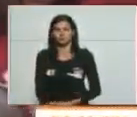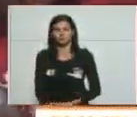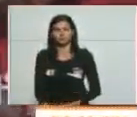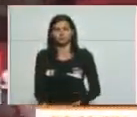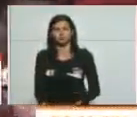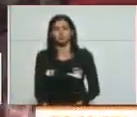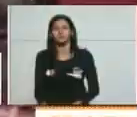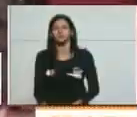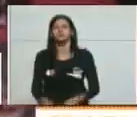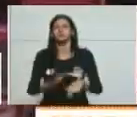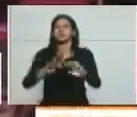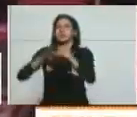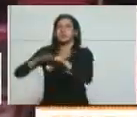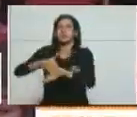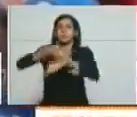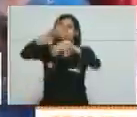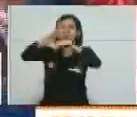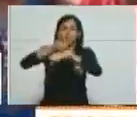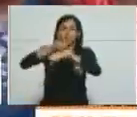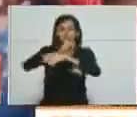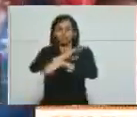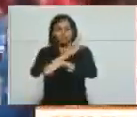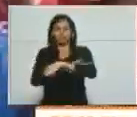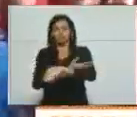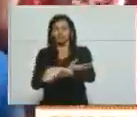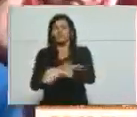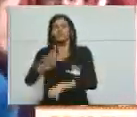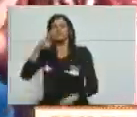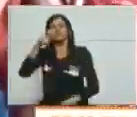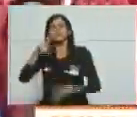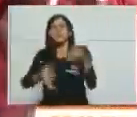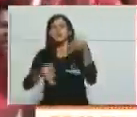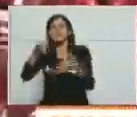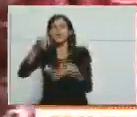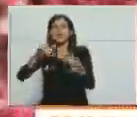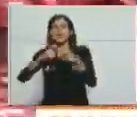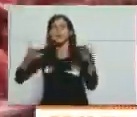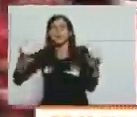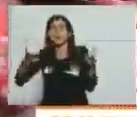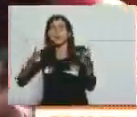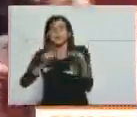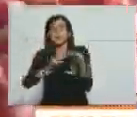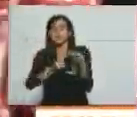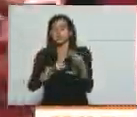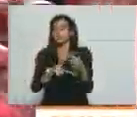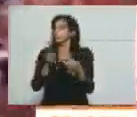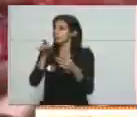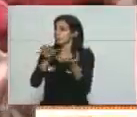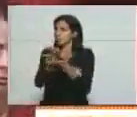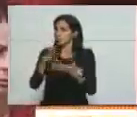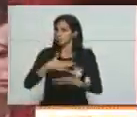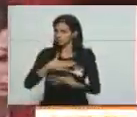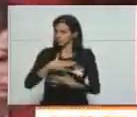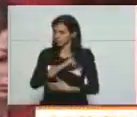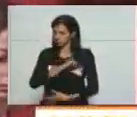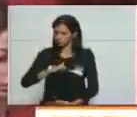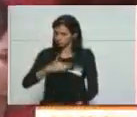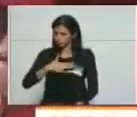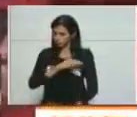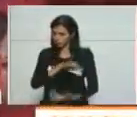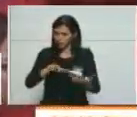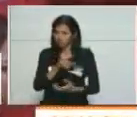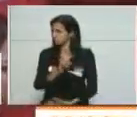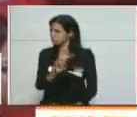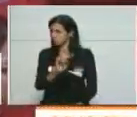demás poderes del Estado, Fiscalía General de la República, porque ese es un problema que no es mío nada más.